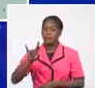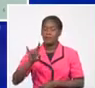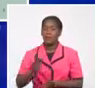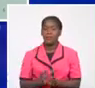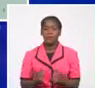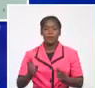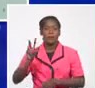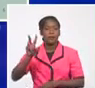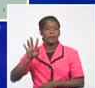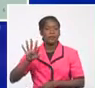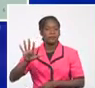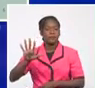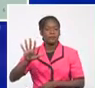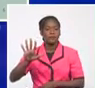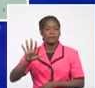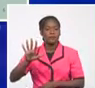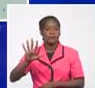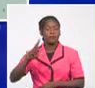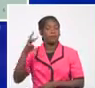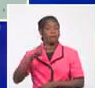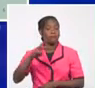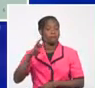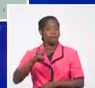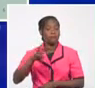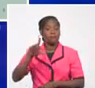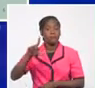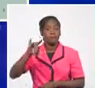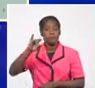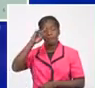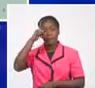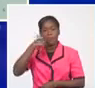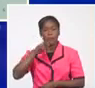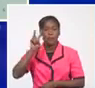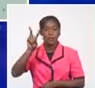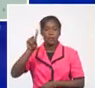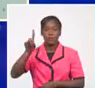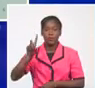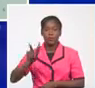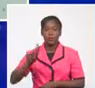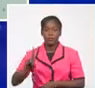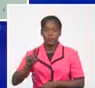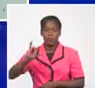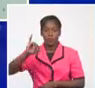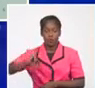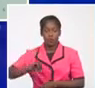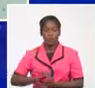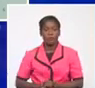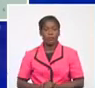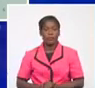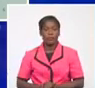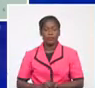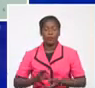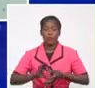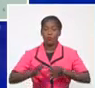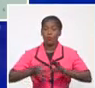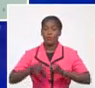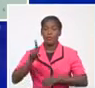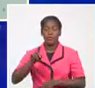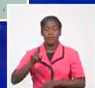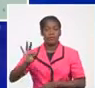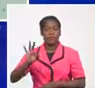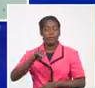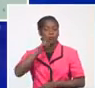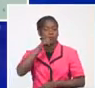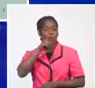25, Marianao y La Lisa 21 de cada uno, Guanabacoa 18, Cotorro